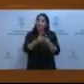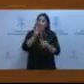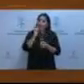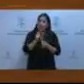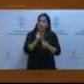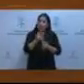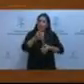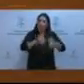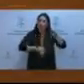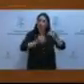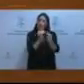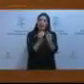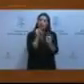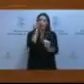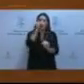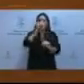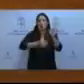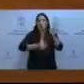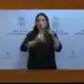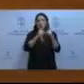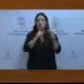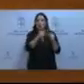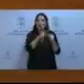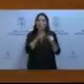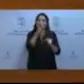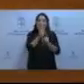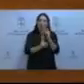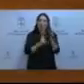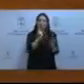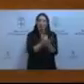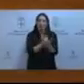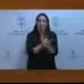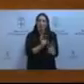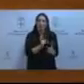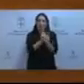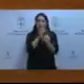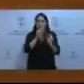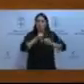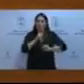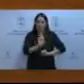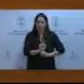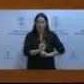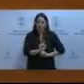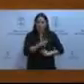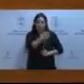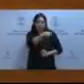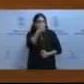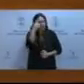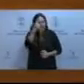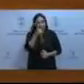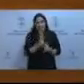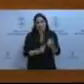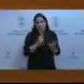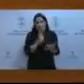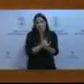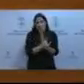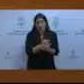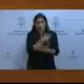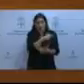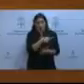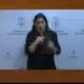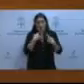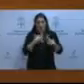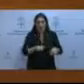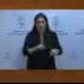Superior de Justicia de Asturias. Mientras tanto, ustedes sabían perfectamente que iban a perder de nuevo este recurso y